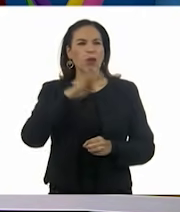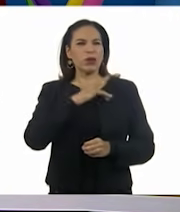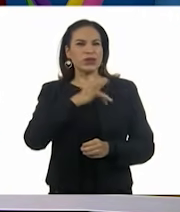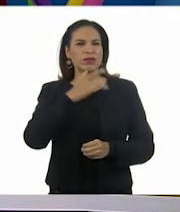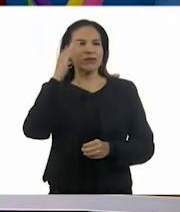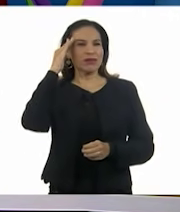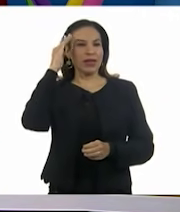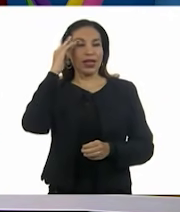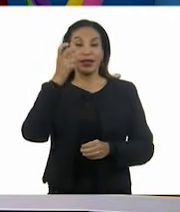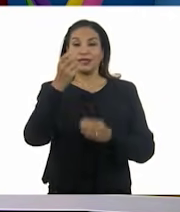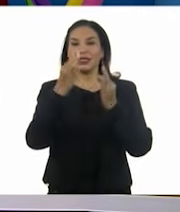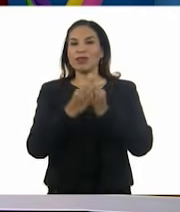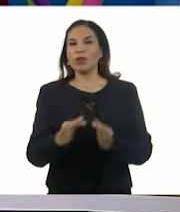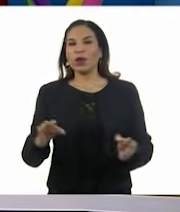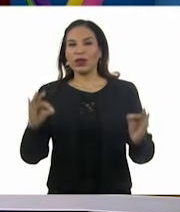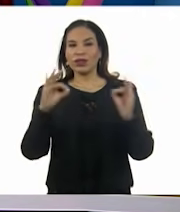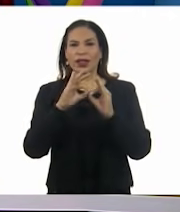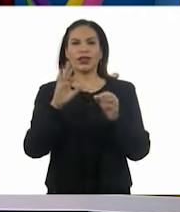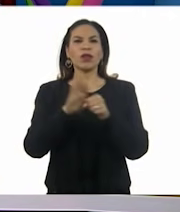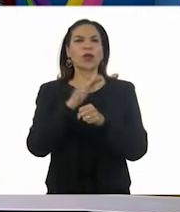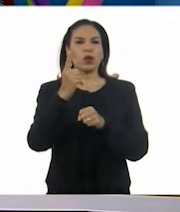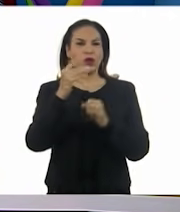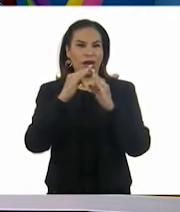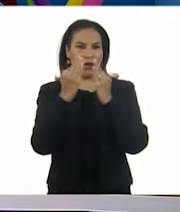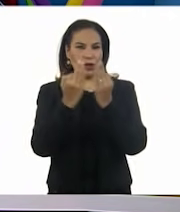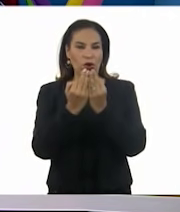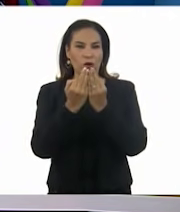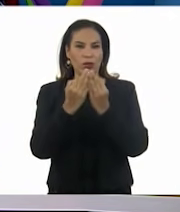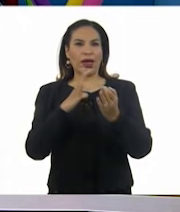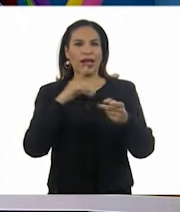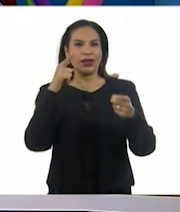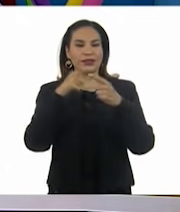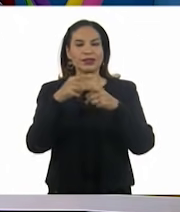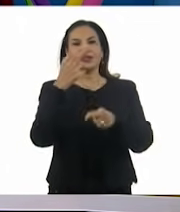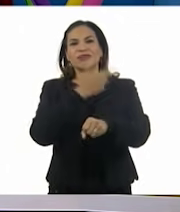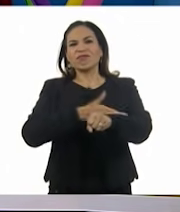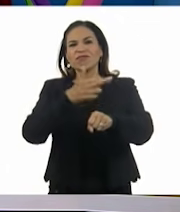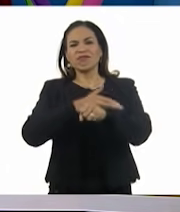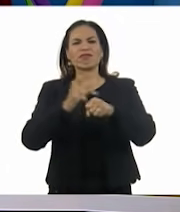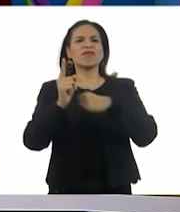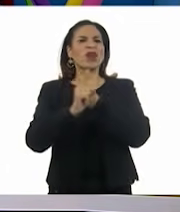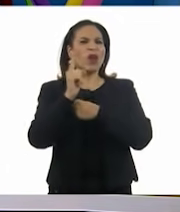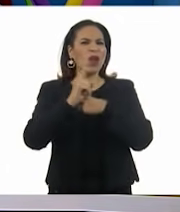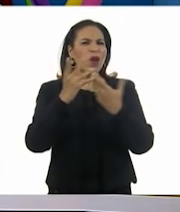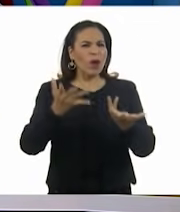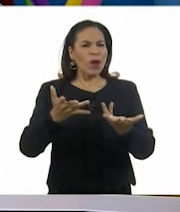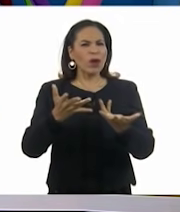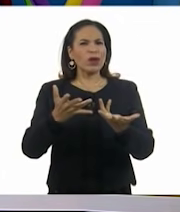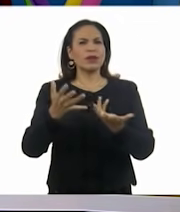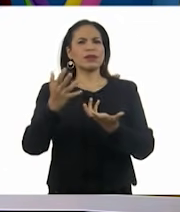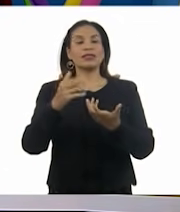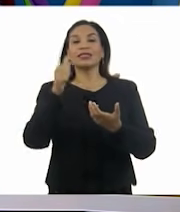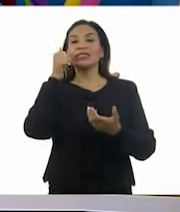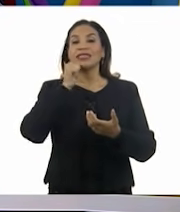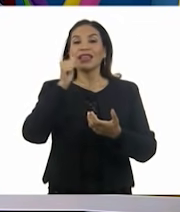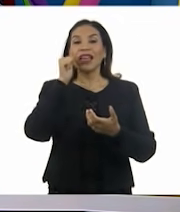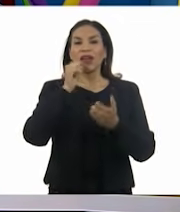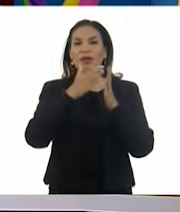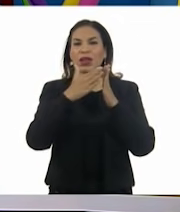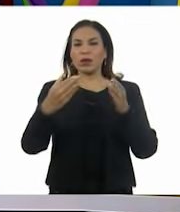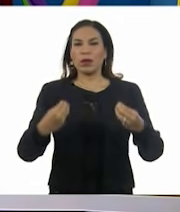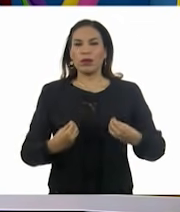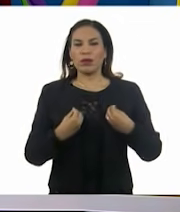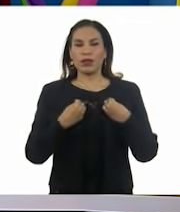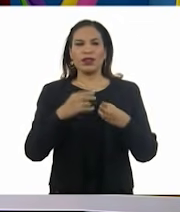es muy importante porque es una manera de enfrentar y resolver conflictos y siempre durante tu